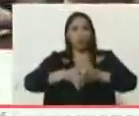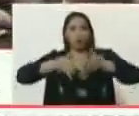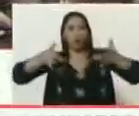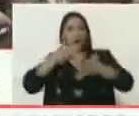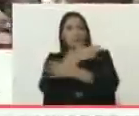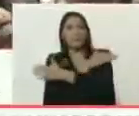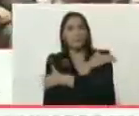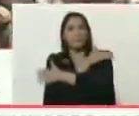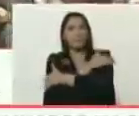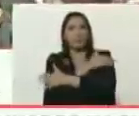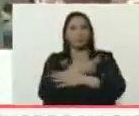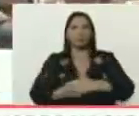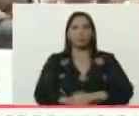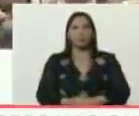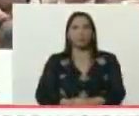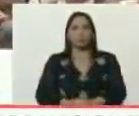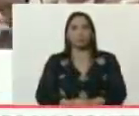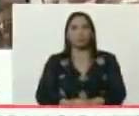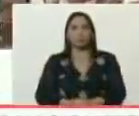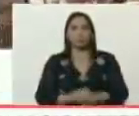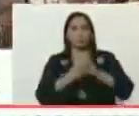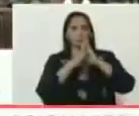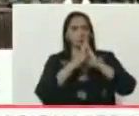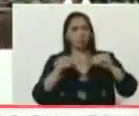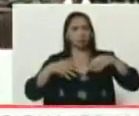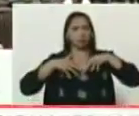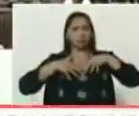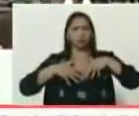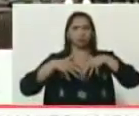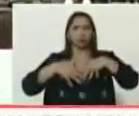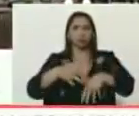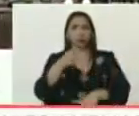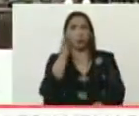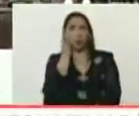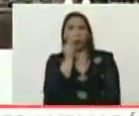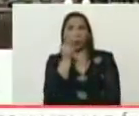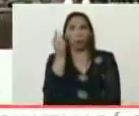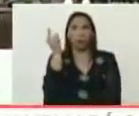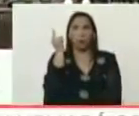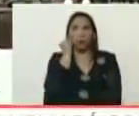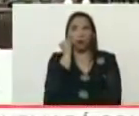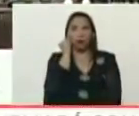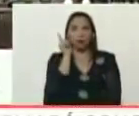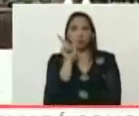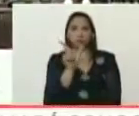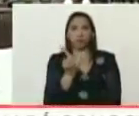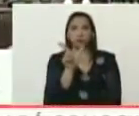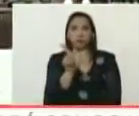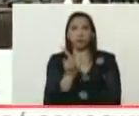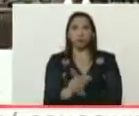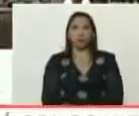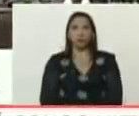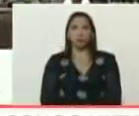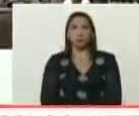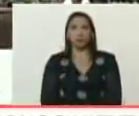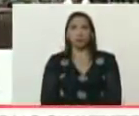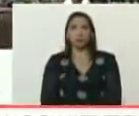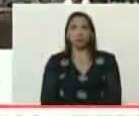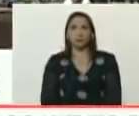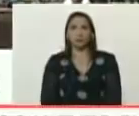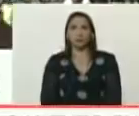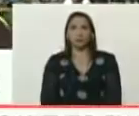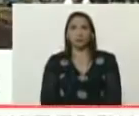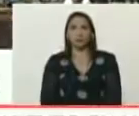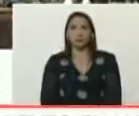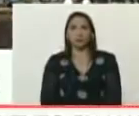abrazo a todos los militantes, mujeres y hombres del Partido Socialista Unido de Venezuela, el